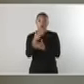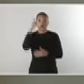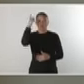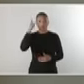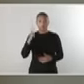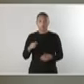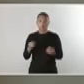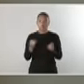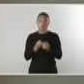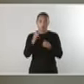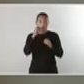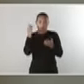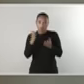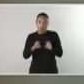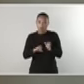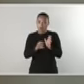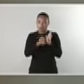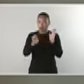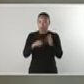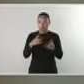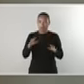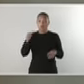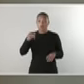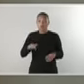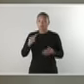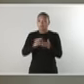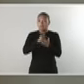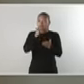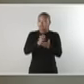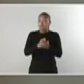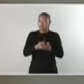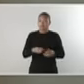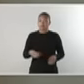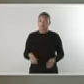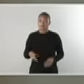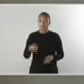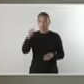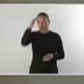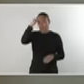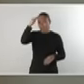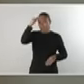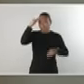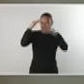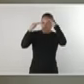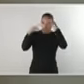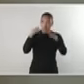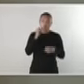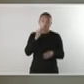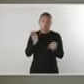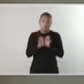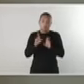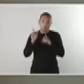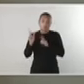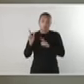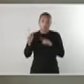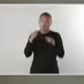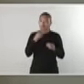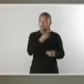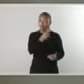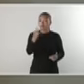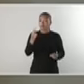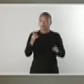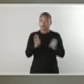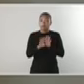nos toca a los ciudadanos tamaulipecos estos señores se burlan de ustedes con espectaculares espectaculares grandotes con